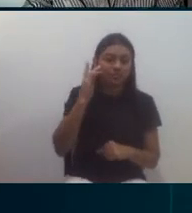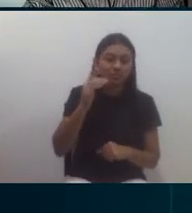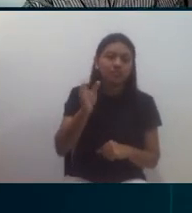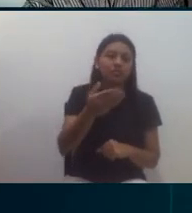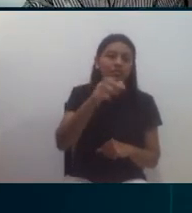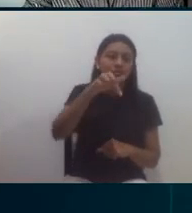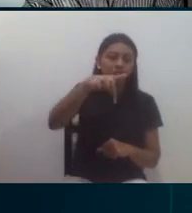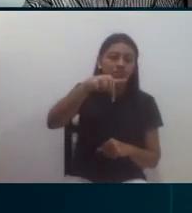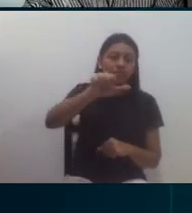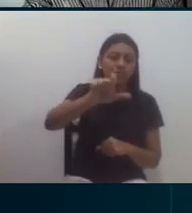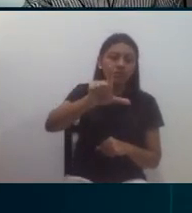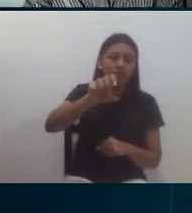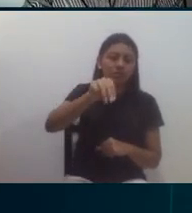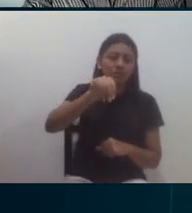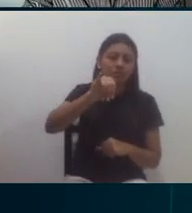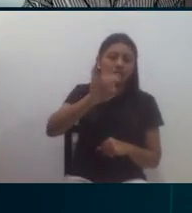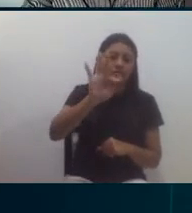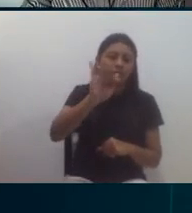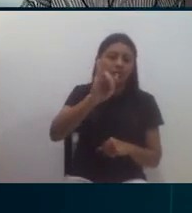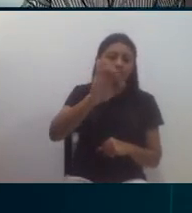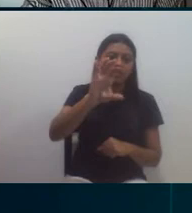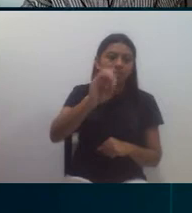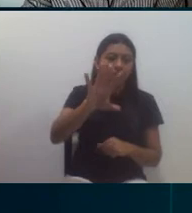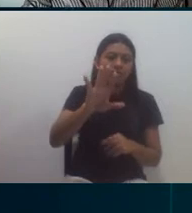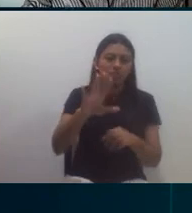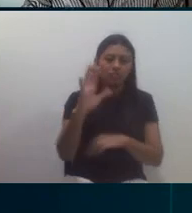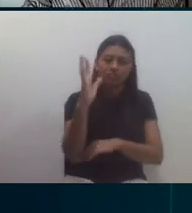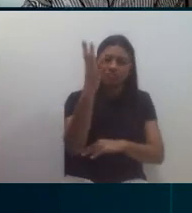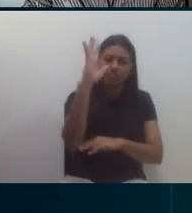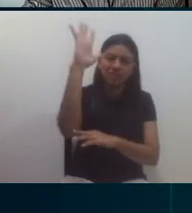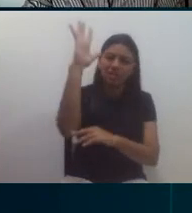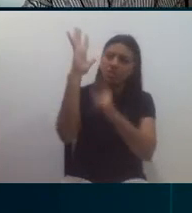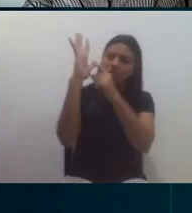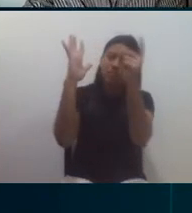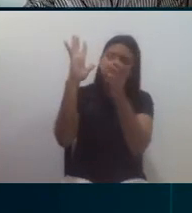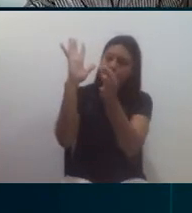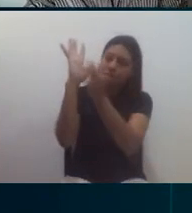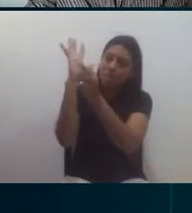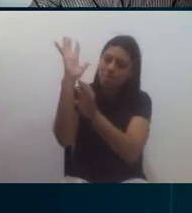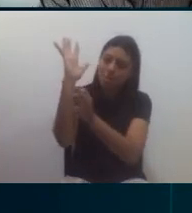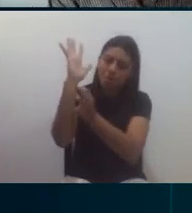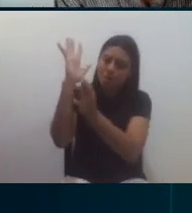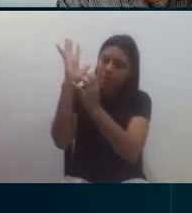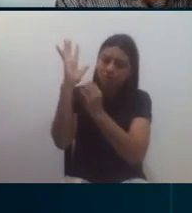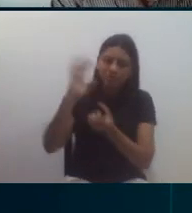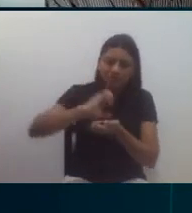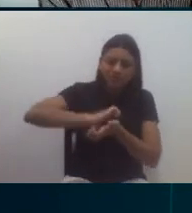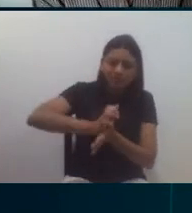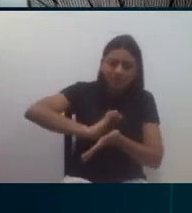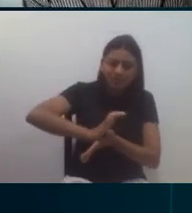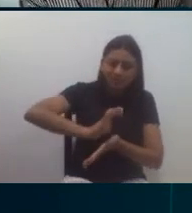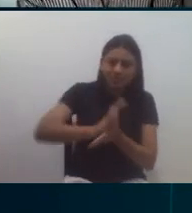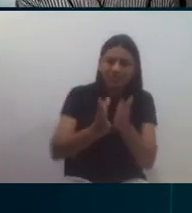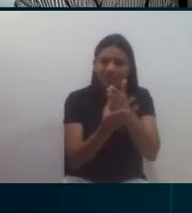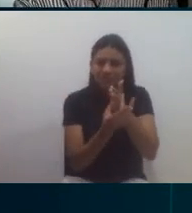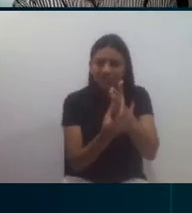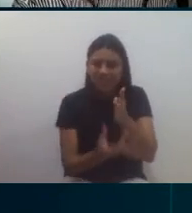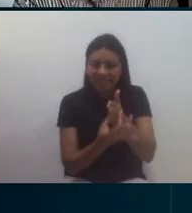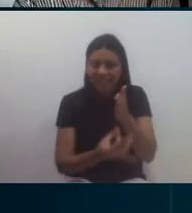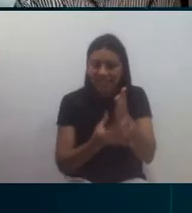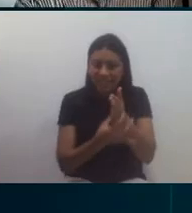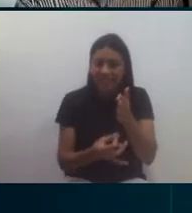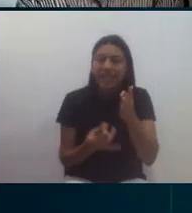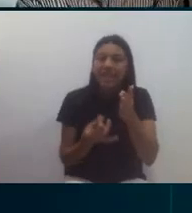como el aceite de palma, el de soya o el de canola, ¿cierto? También vamos